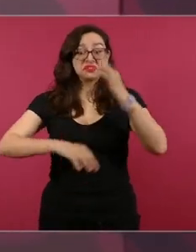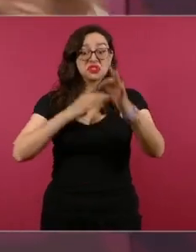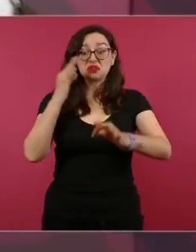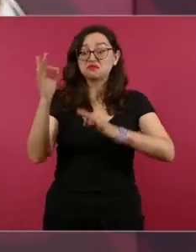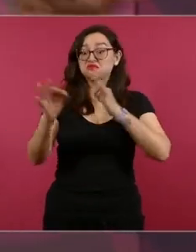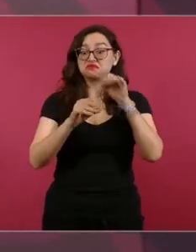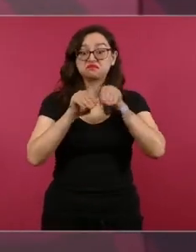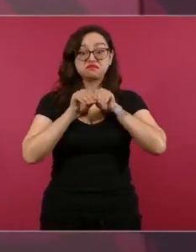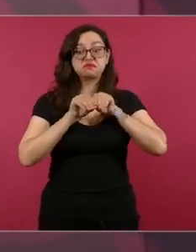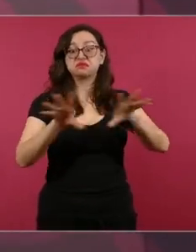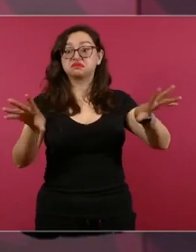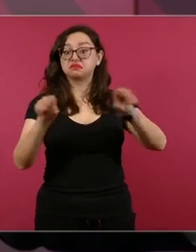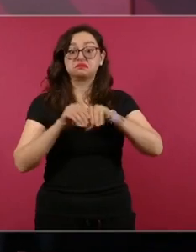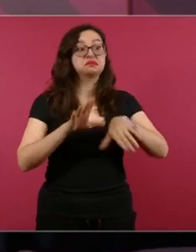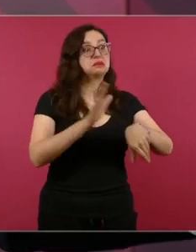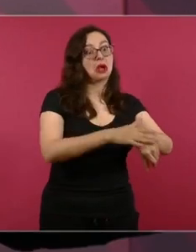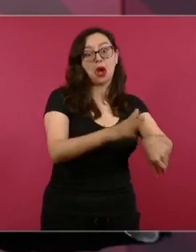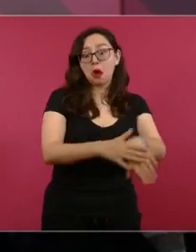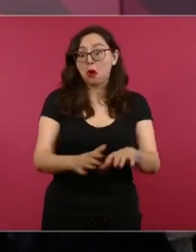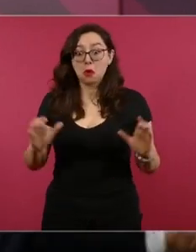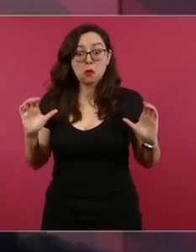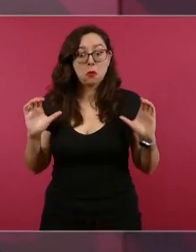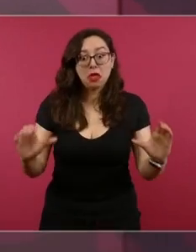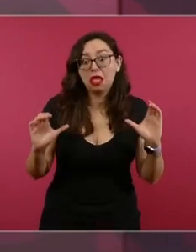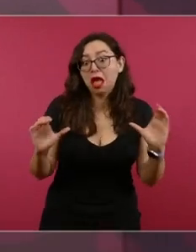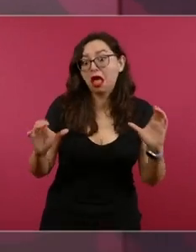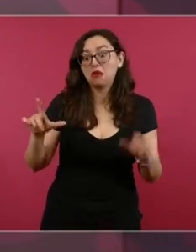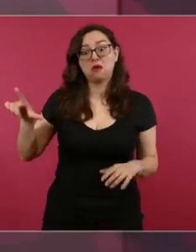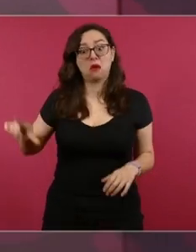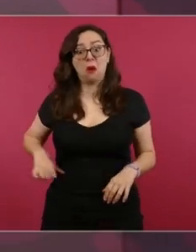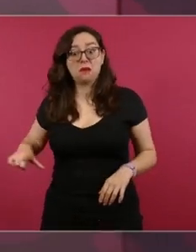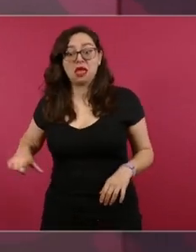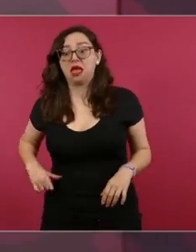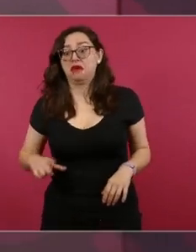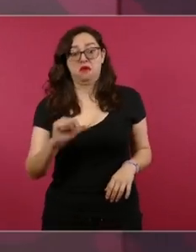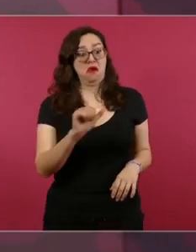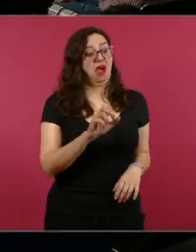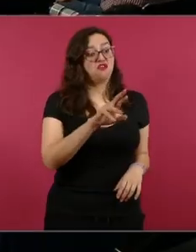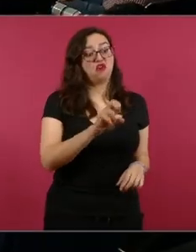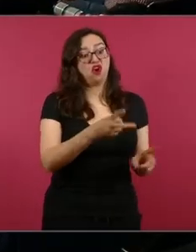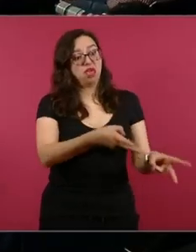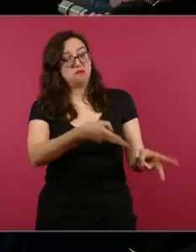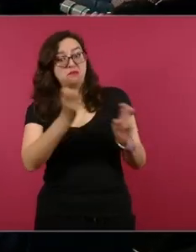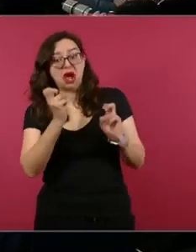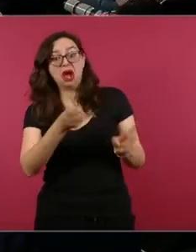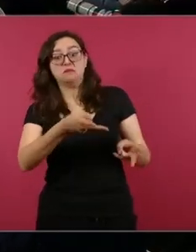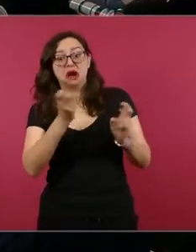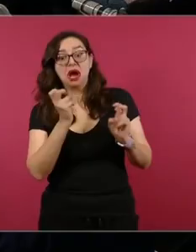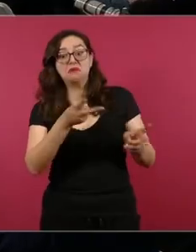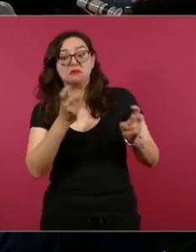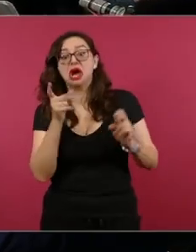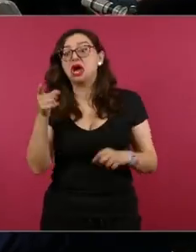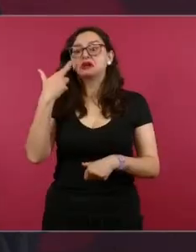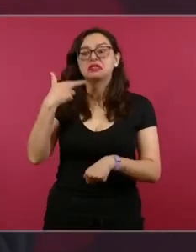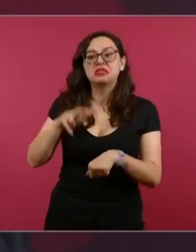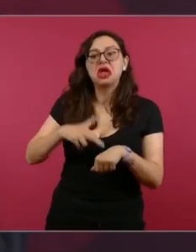¿sí? Alerta, alerta, se van a robar, ¿no? Al ladrón, al ladrón, al ladrón.